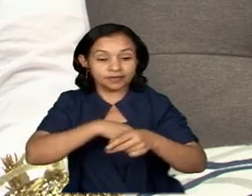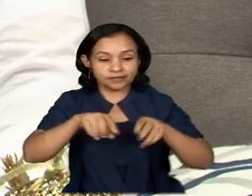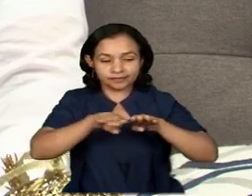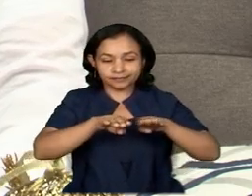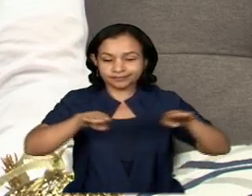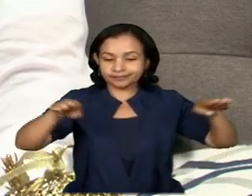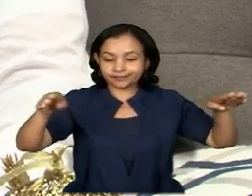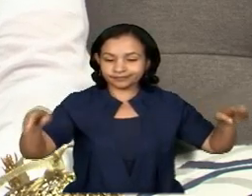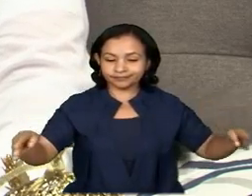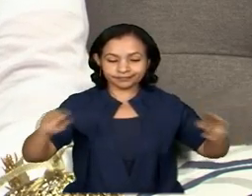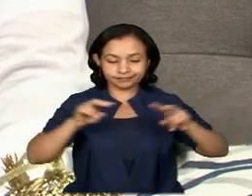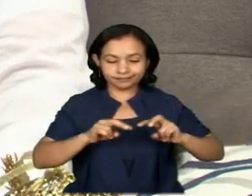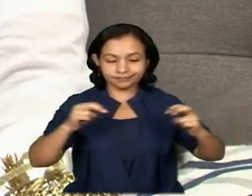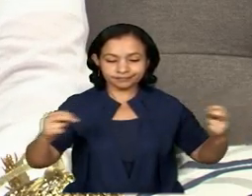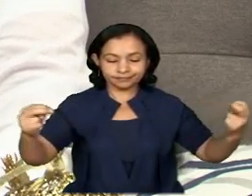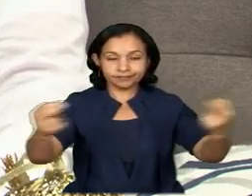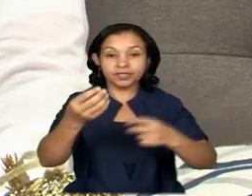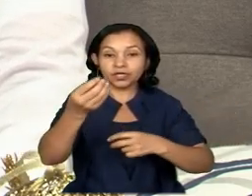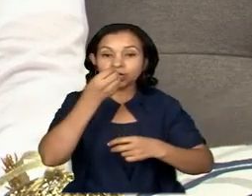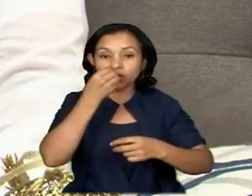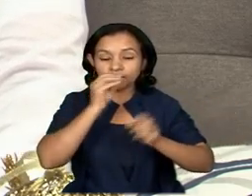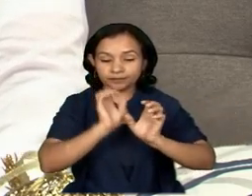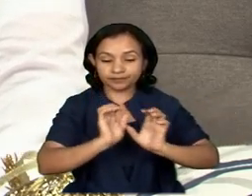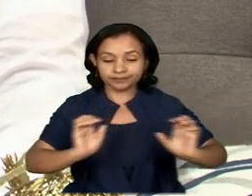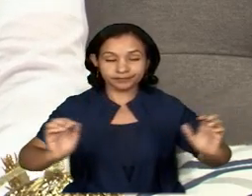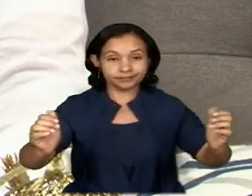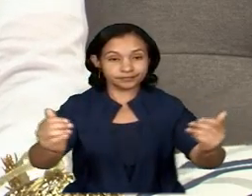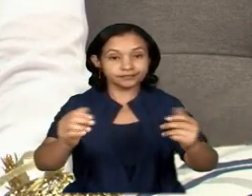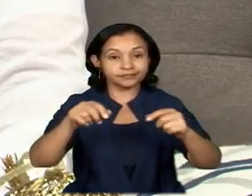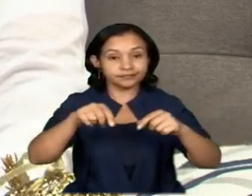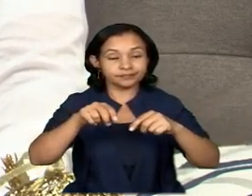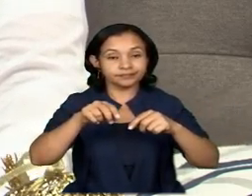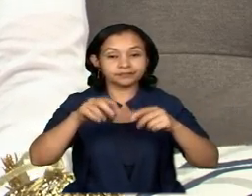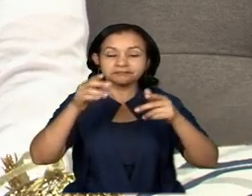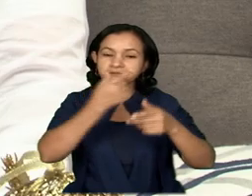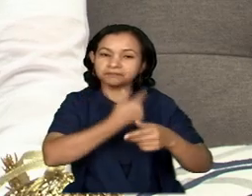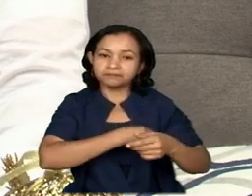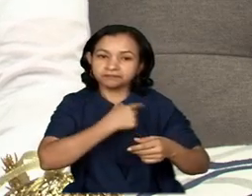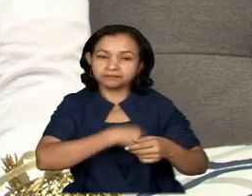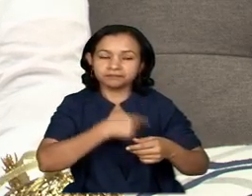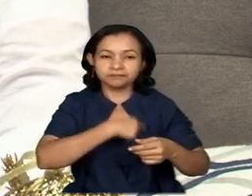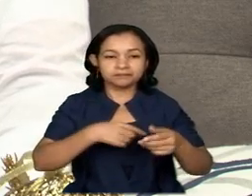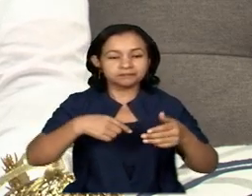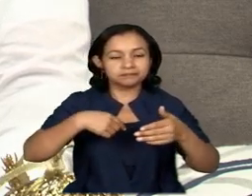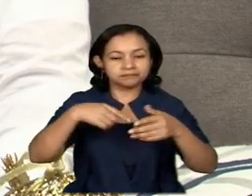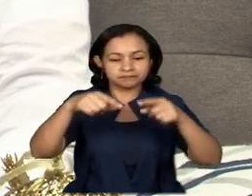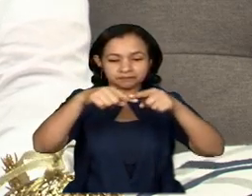los niños. Se habilitaron centros educativos con canchas